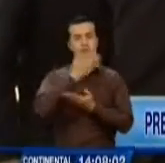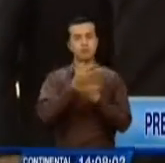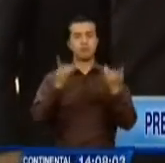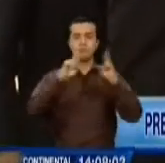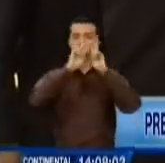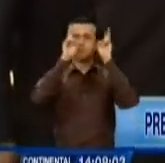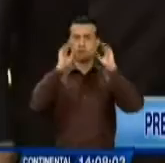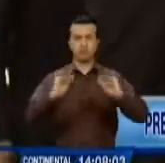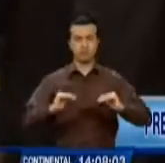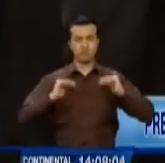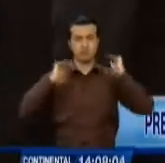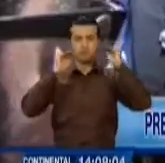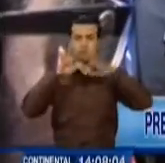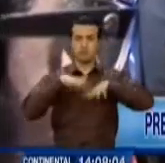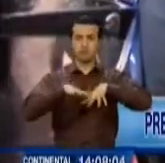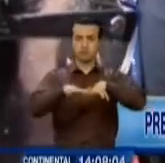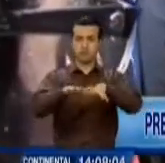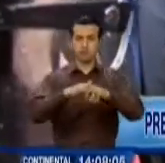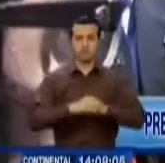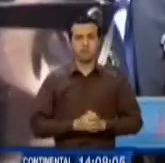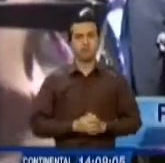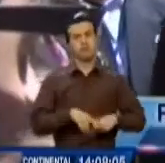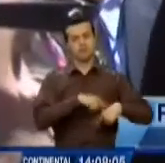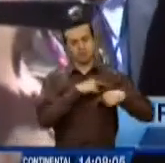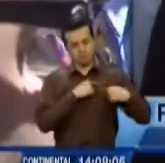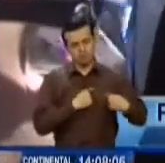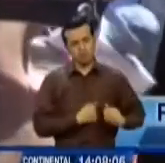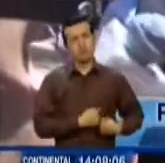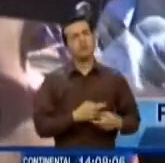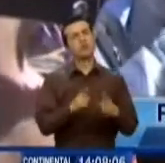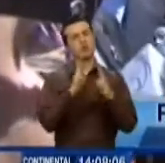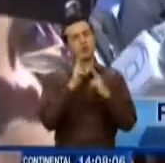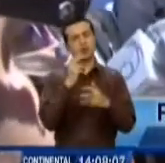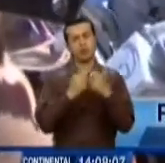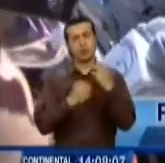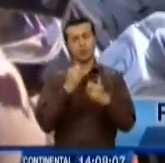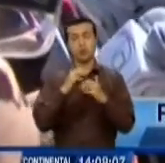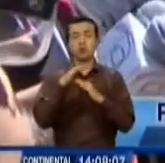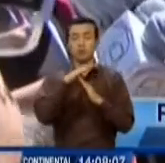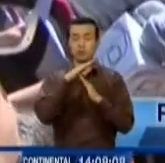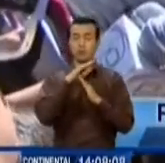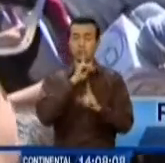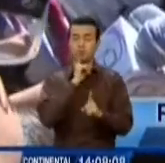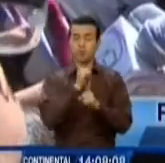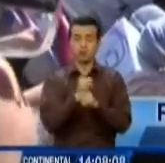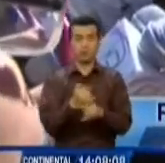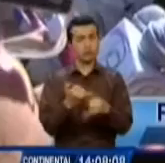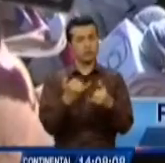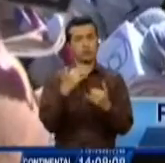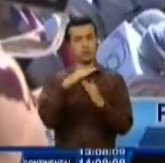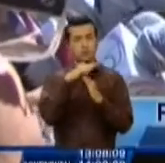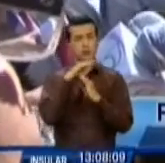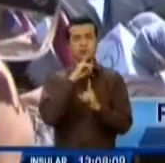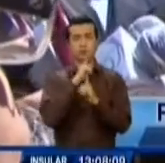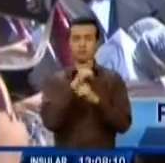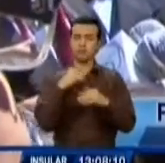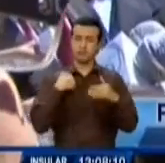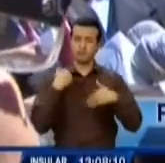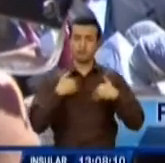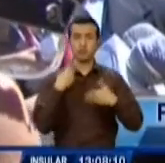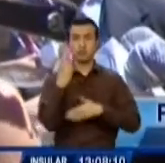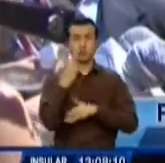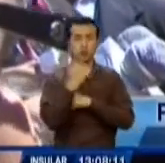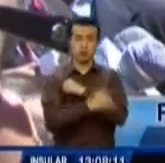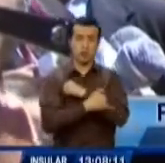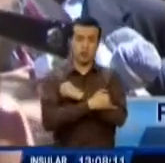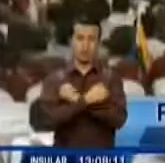la soberanía marítima boliviana. Nuestro corazón para que se resuelva eso por los medios pacíficos, como está ocurriendo, ¿no? Felizmente, ¿no? Entre dos países